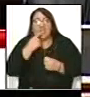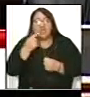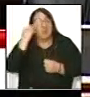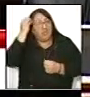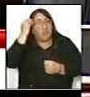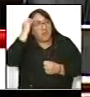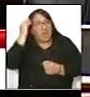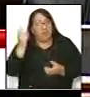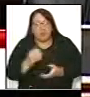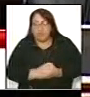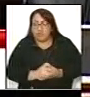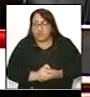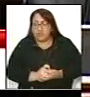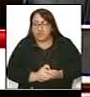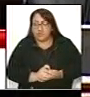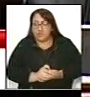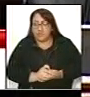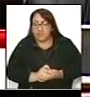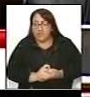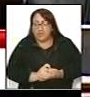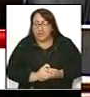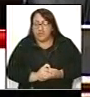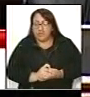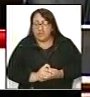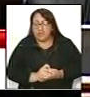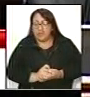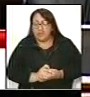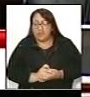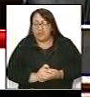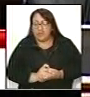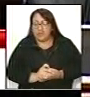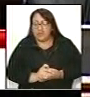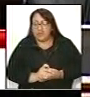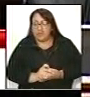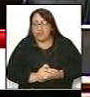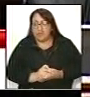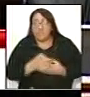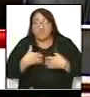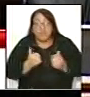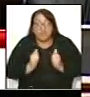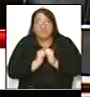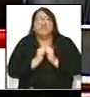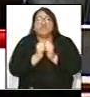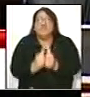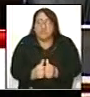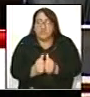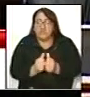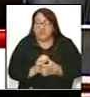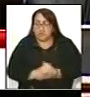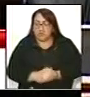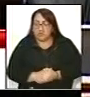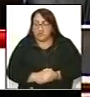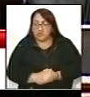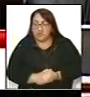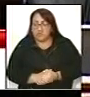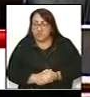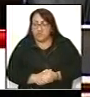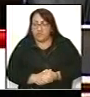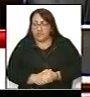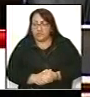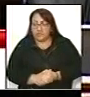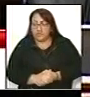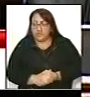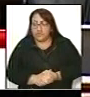opinaba. Tiempo adicional. La acompañamos, señora presidenta,